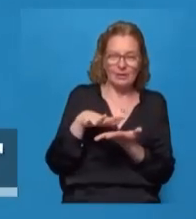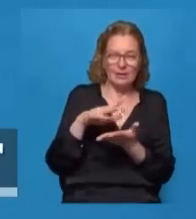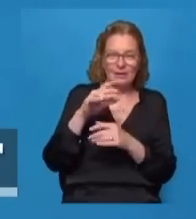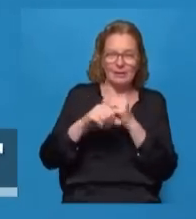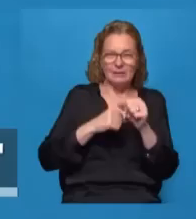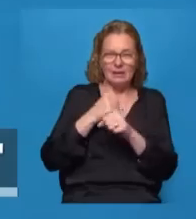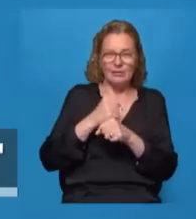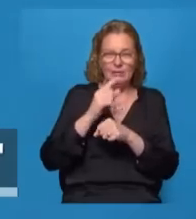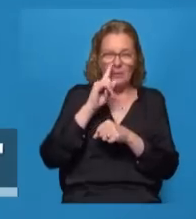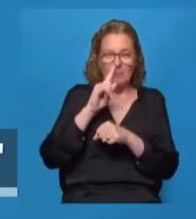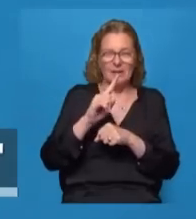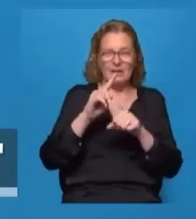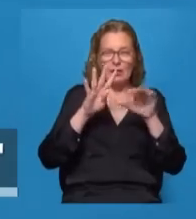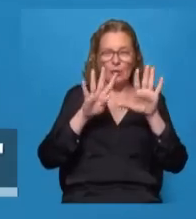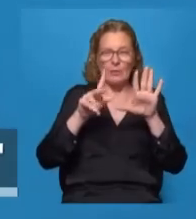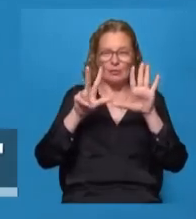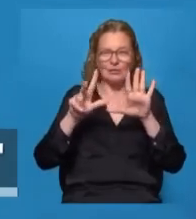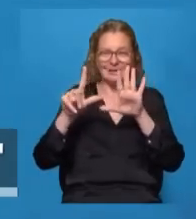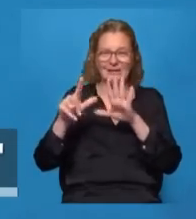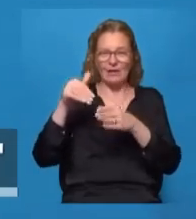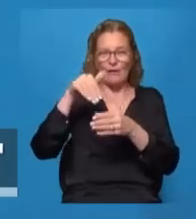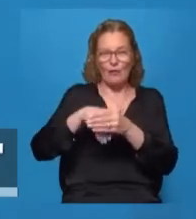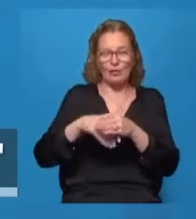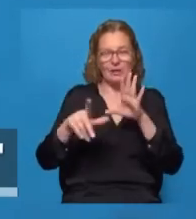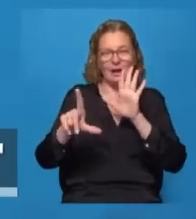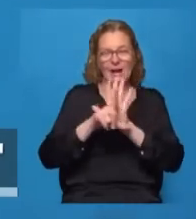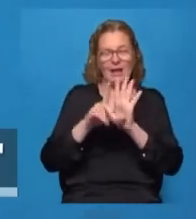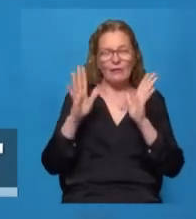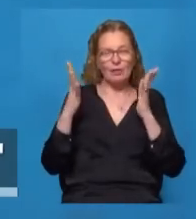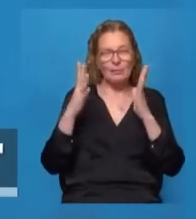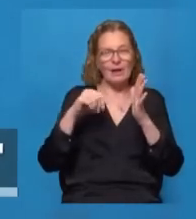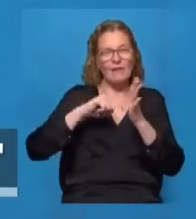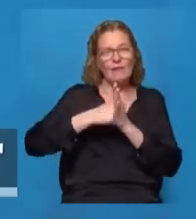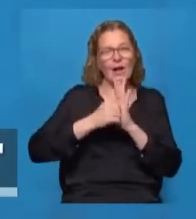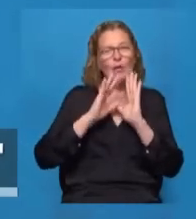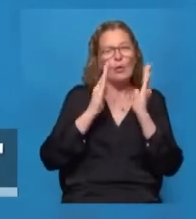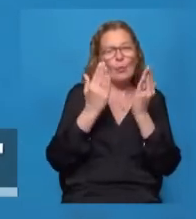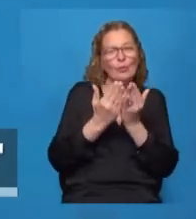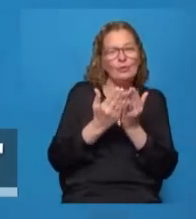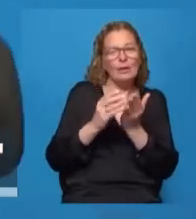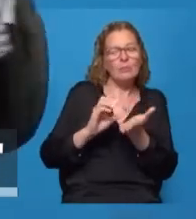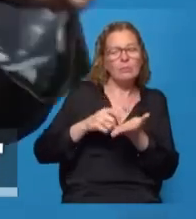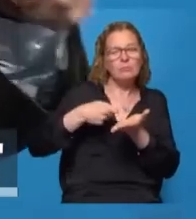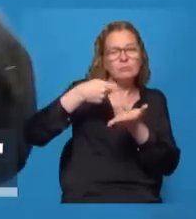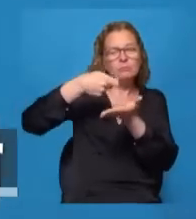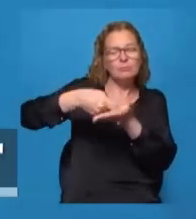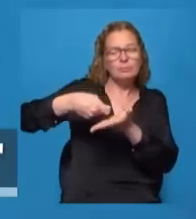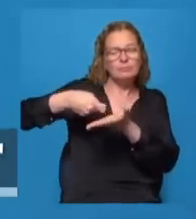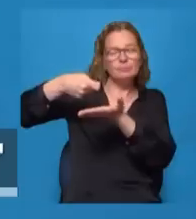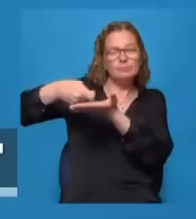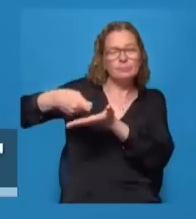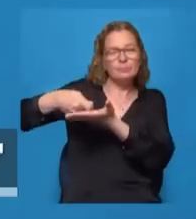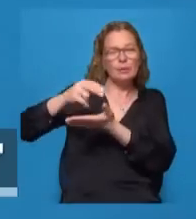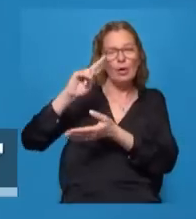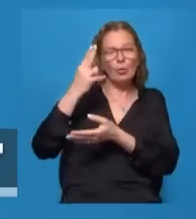1987 se vota la ley de forestación Y a partir de ahí el Banco Mundial empieza a subvencionar empieza a prestarle dinero a Uruguay